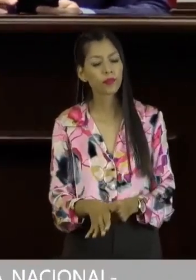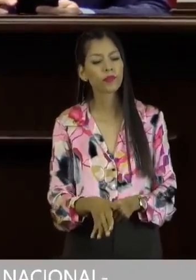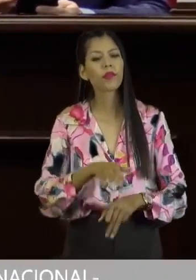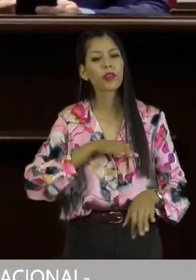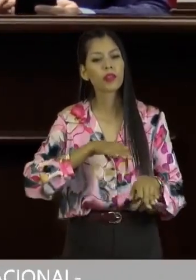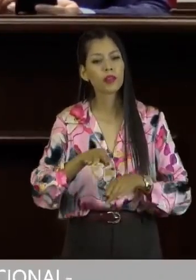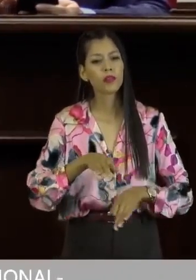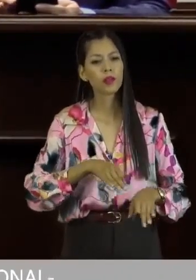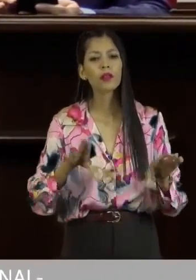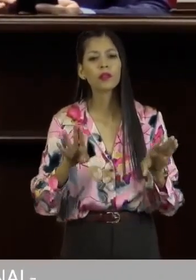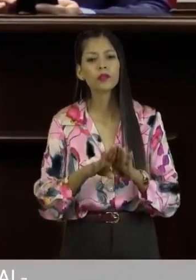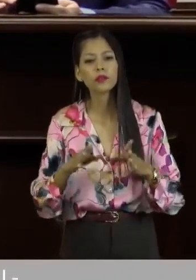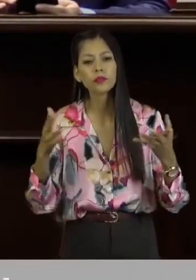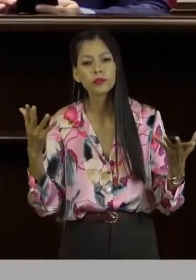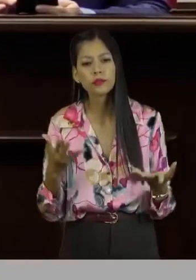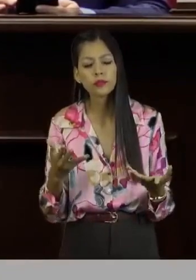fuera